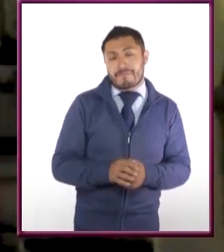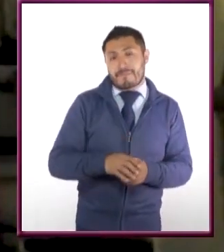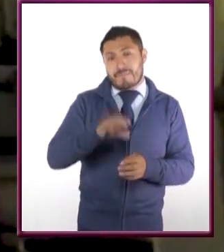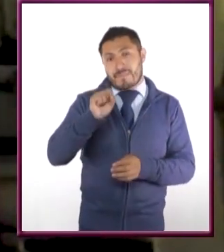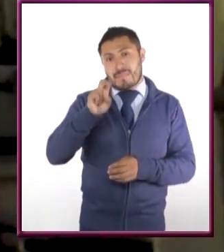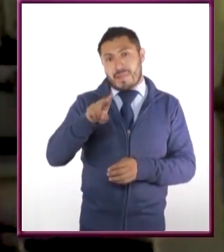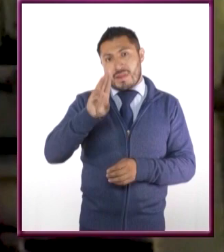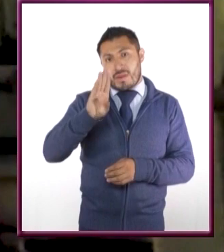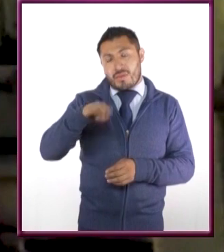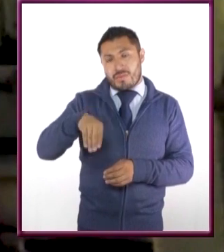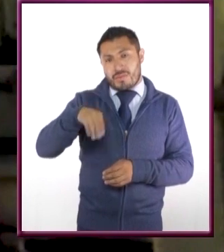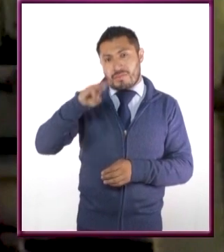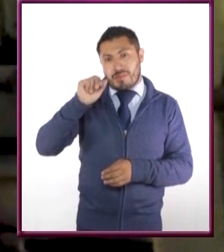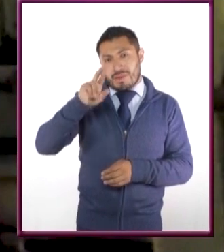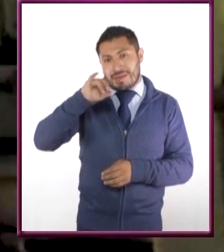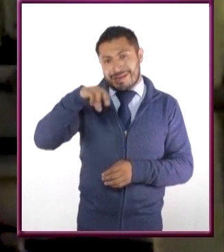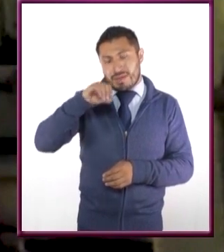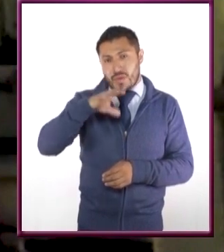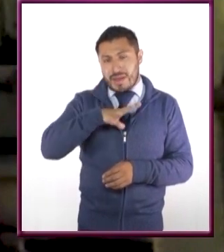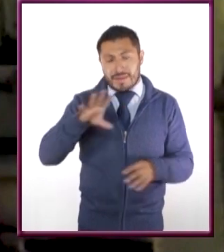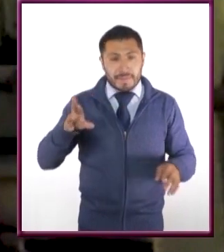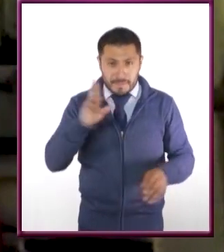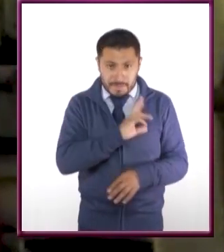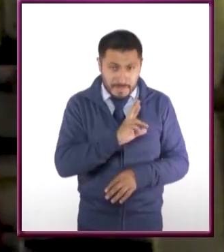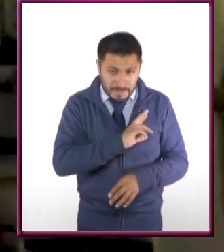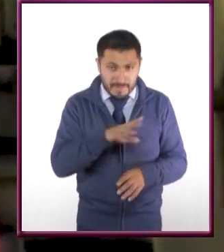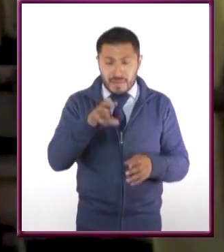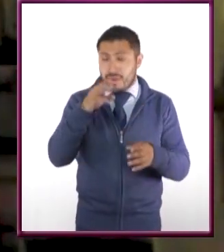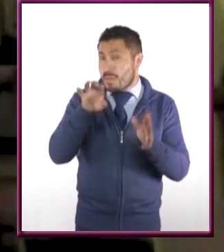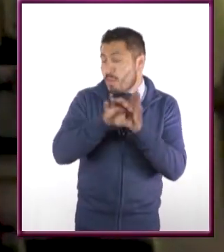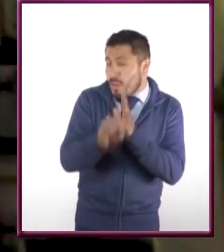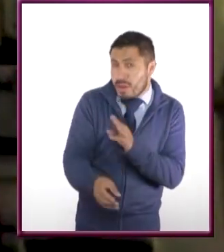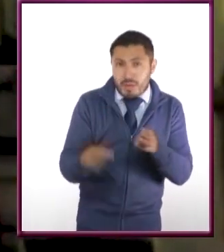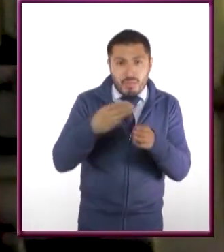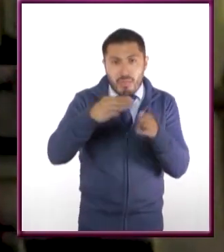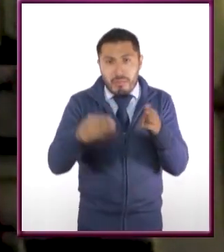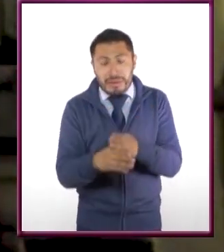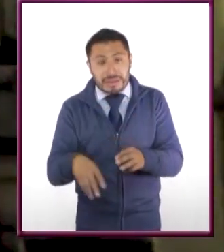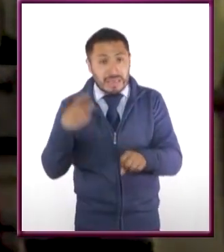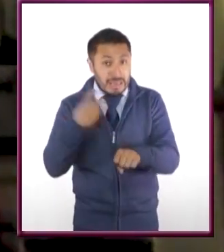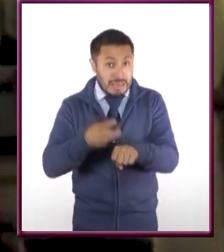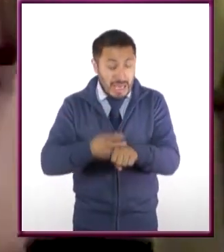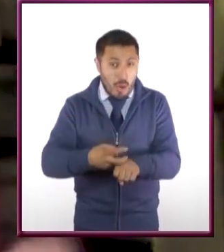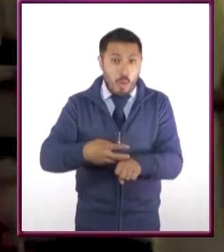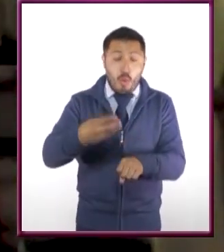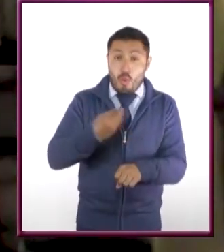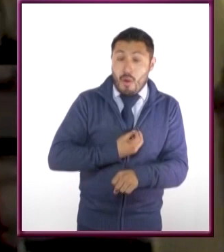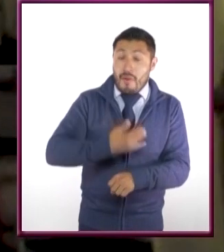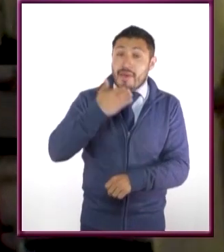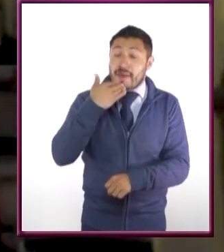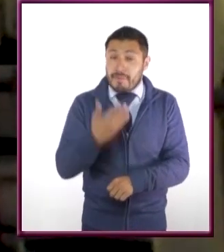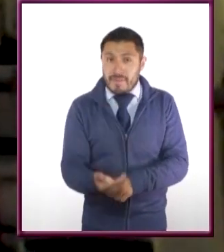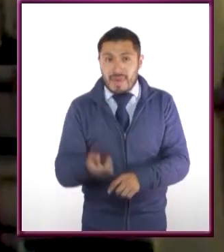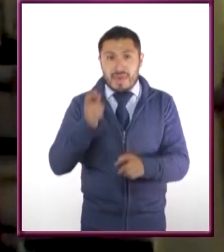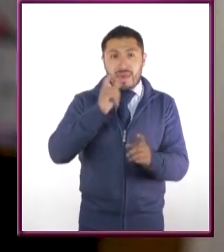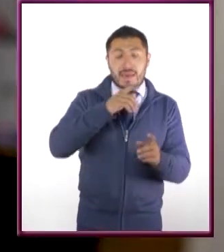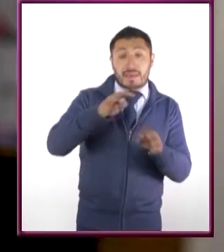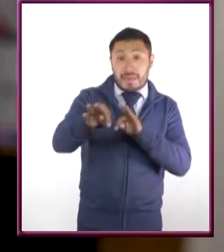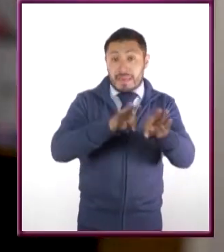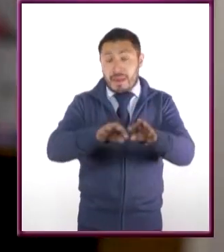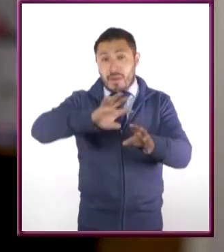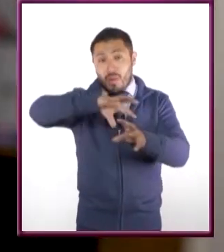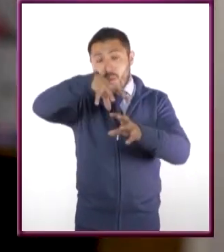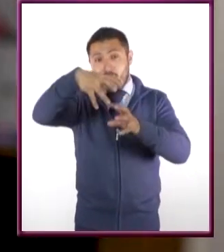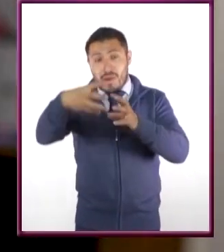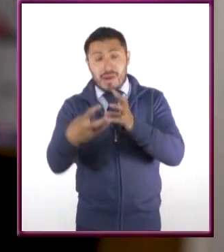son particulares. Tiene que ser un material muy resistente y que se pueda moldear a la forma adecuada. Hay